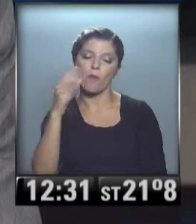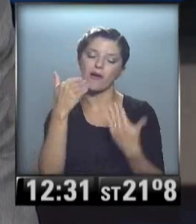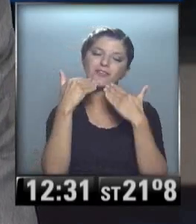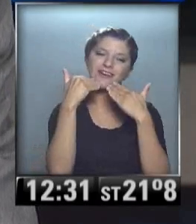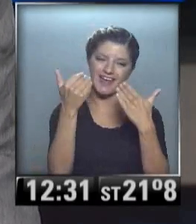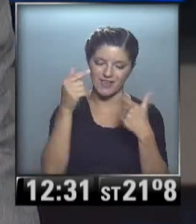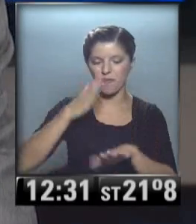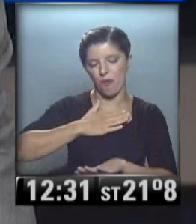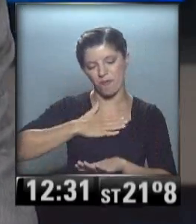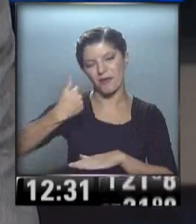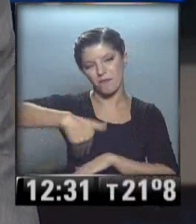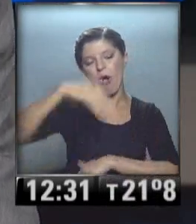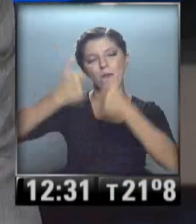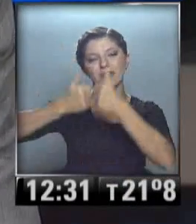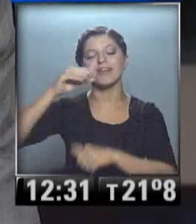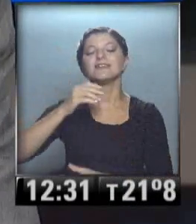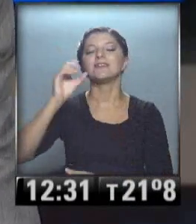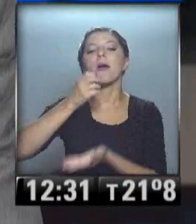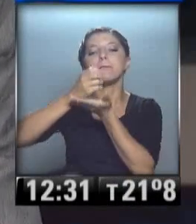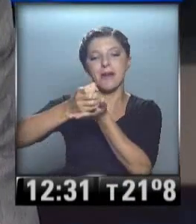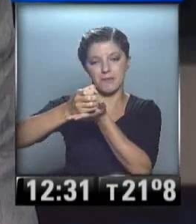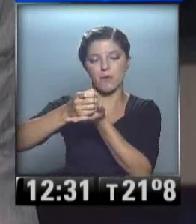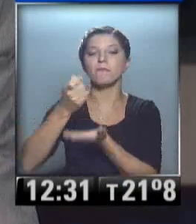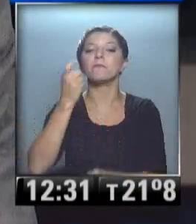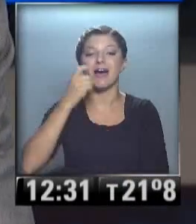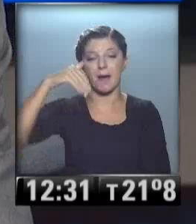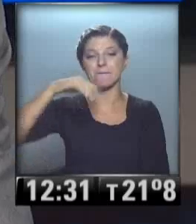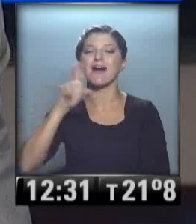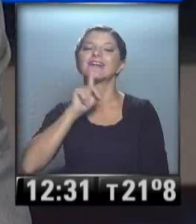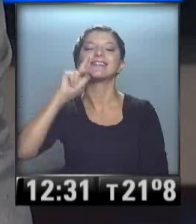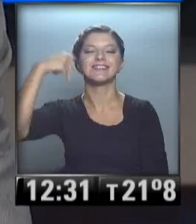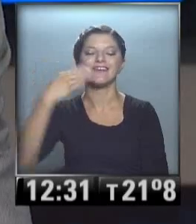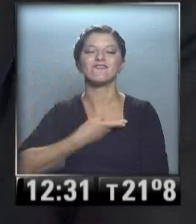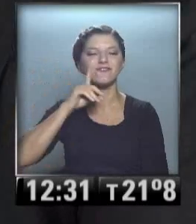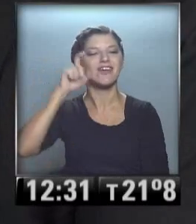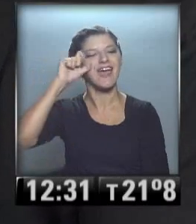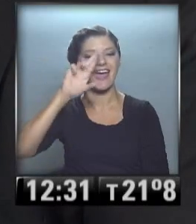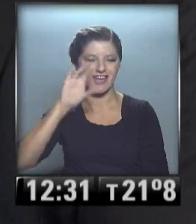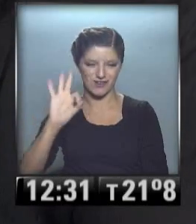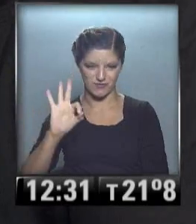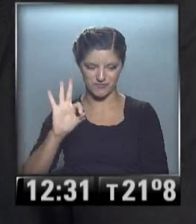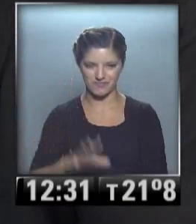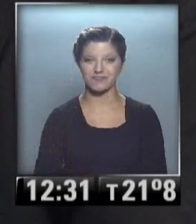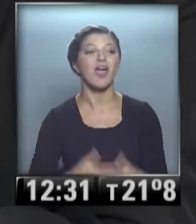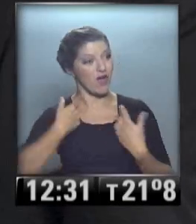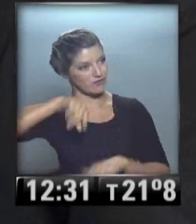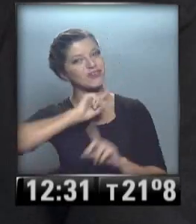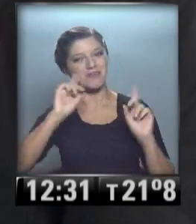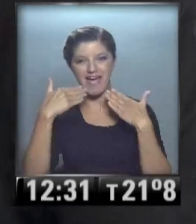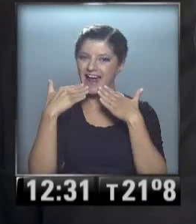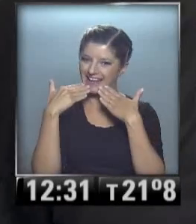por la nueva nominación al Martín Fierro. Muchas gracias a los colegas, por supuesto, por la labor periodística en televisión. También nosotros